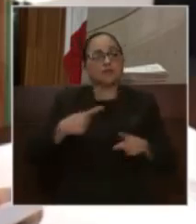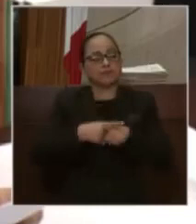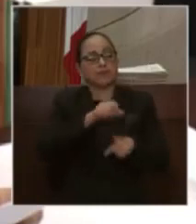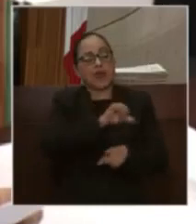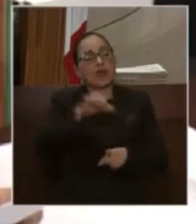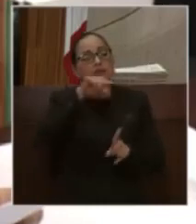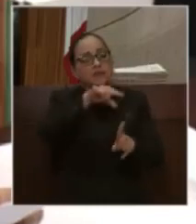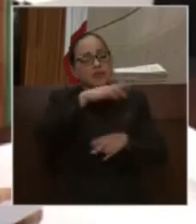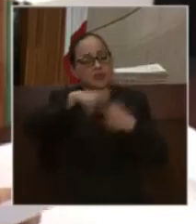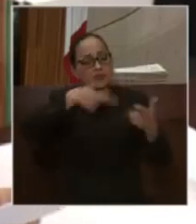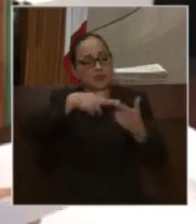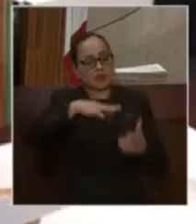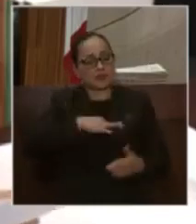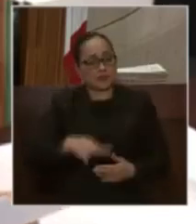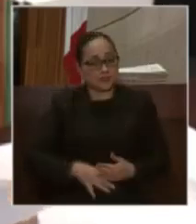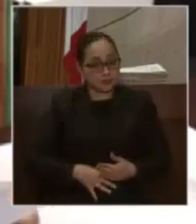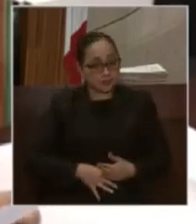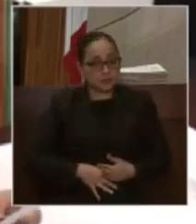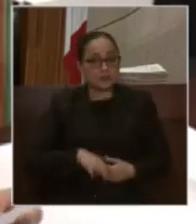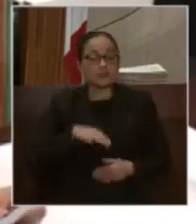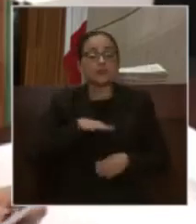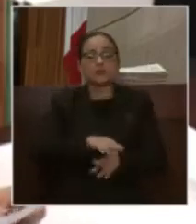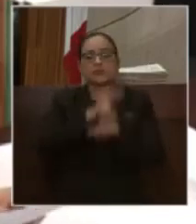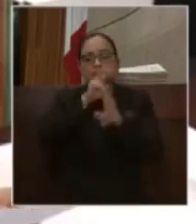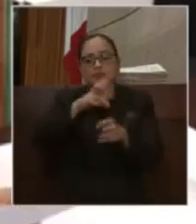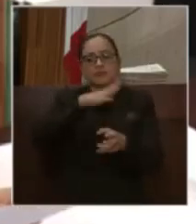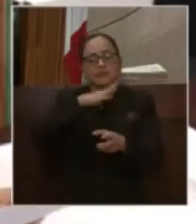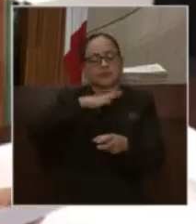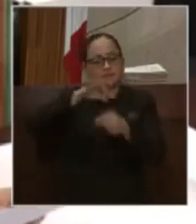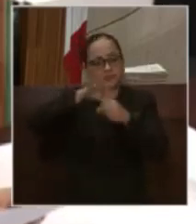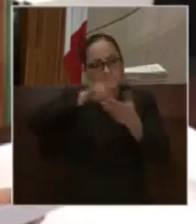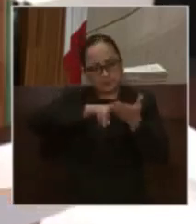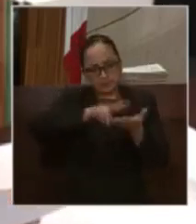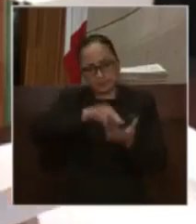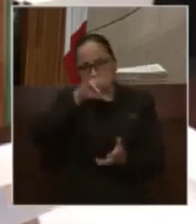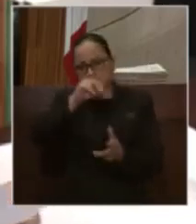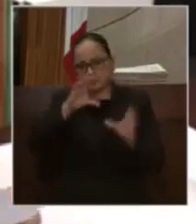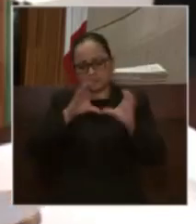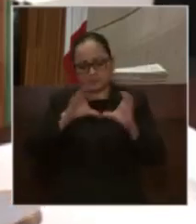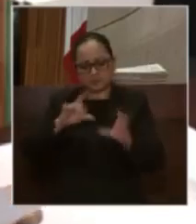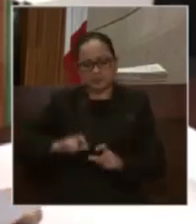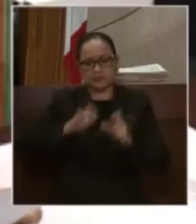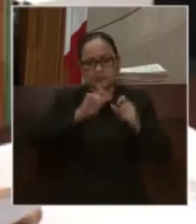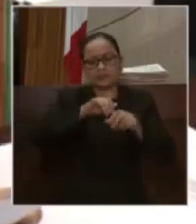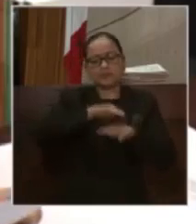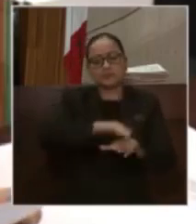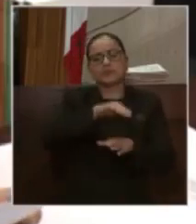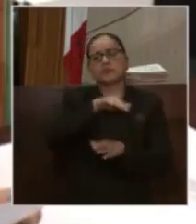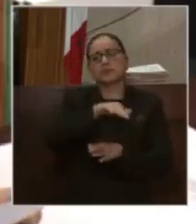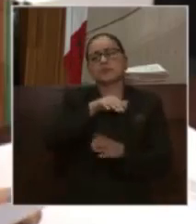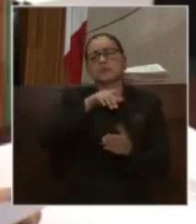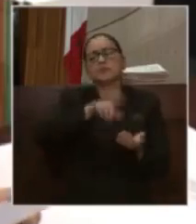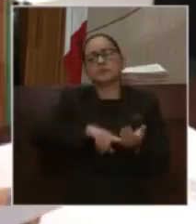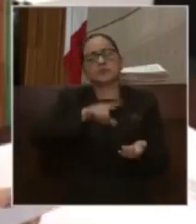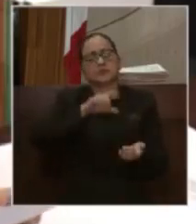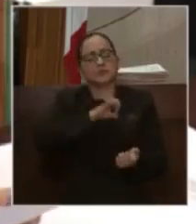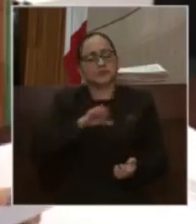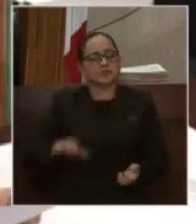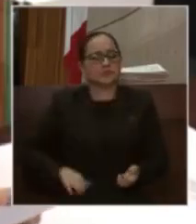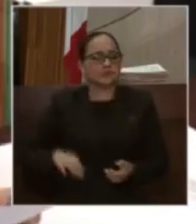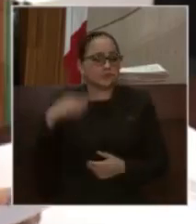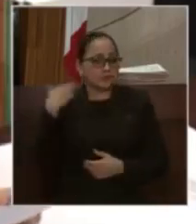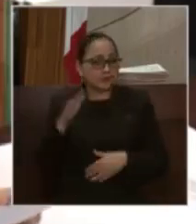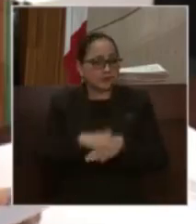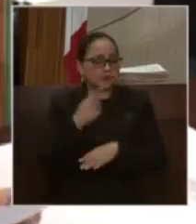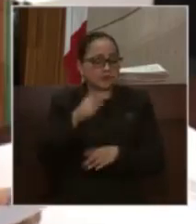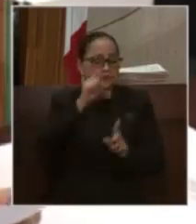sentencia dictada por la Sala Regional Toluca relacionada con la declaración de validez de la elección y entrega de las constancias de mayoría en un ayuntamiento de Michoacán, porque